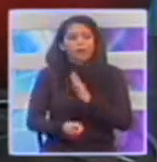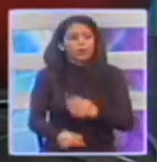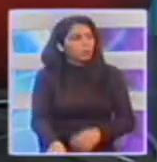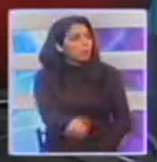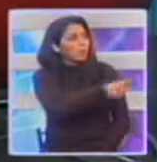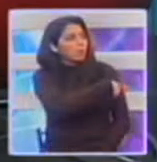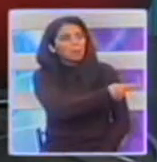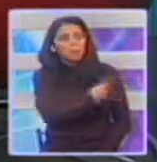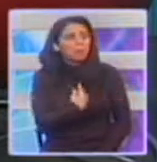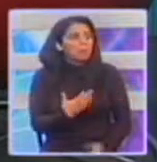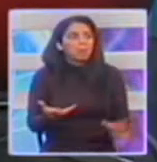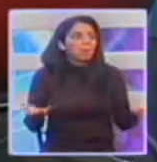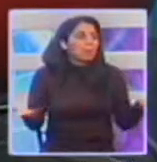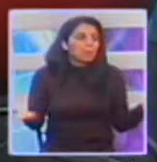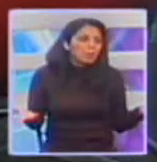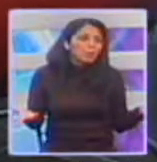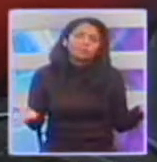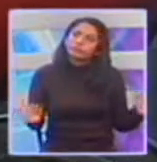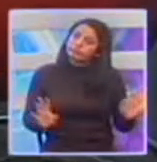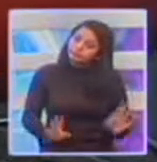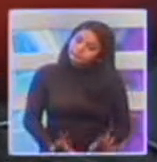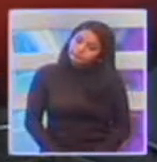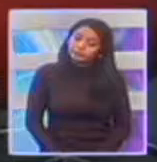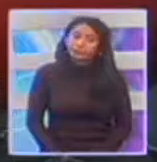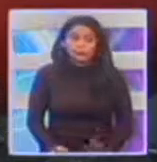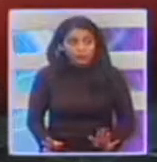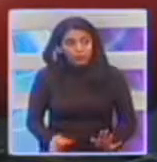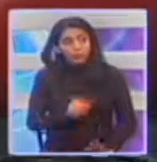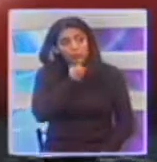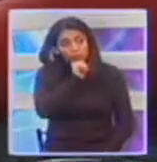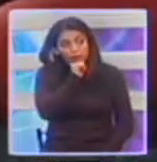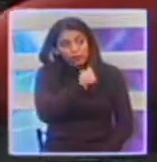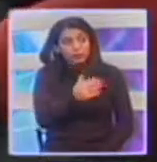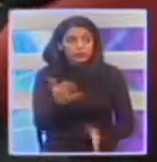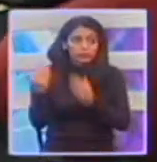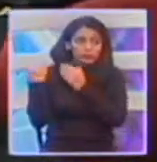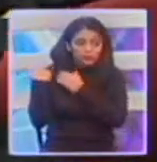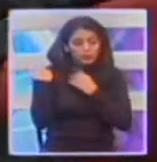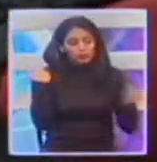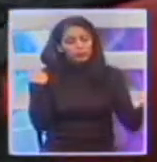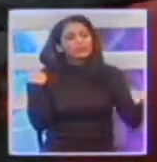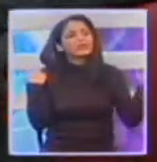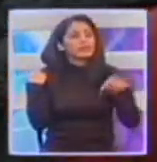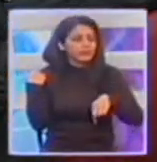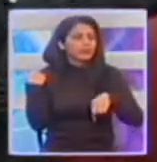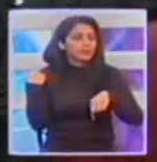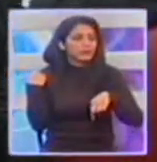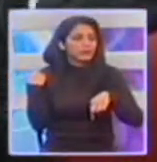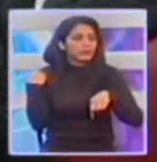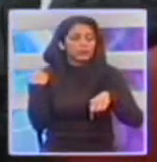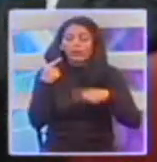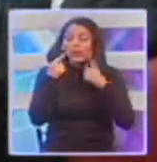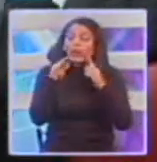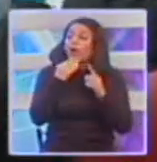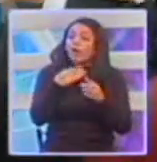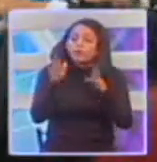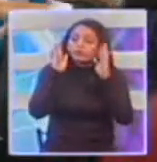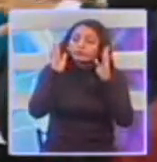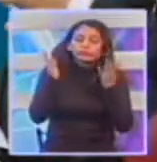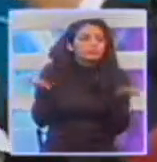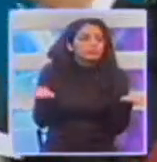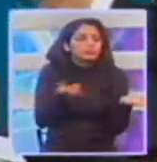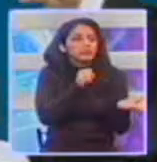la oportunidad de que la comisión puede escuchar el cuestionamiento de una parte y la